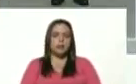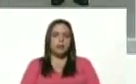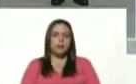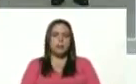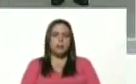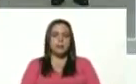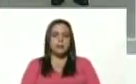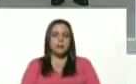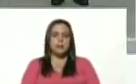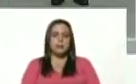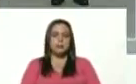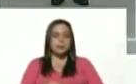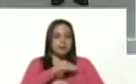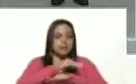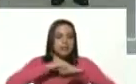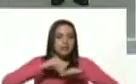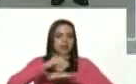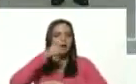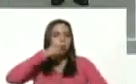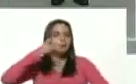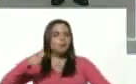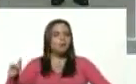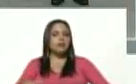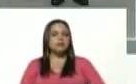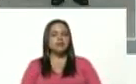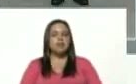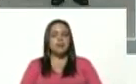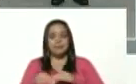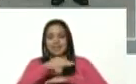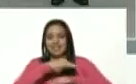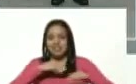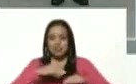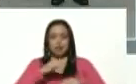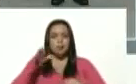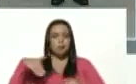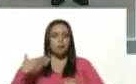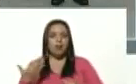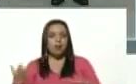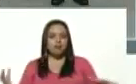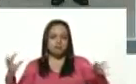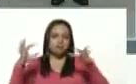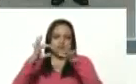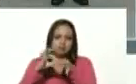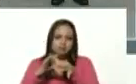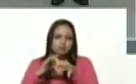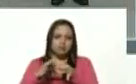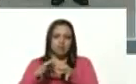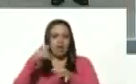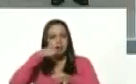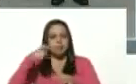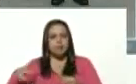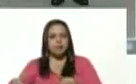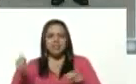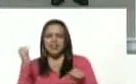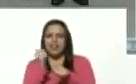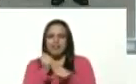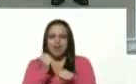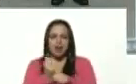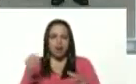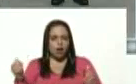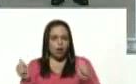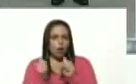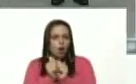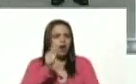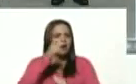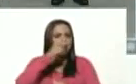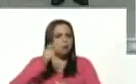Ministerios del poder popular. Son ministerios para gobernar junto al pueblo, desde el pueblo, con el pueblo, para